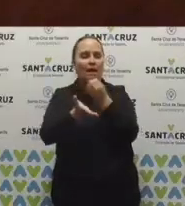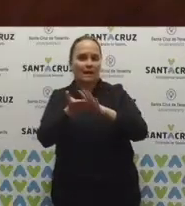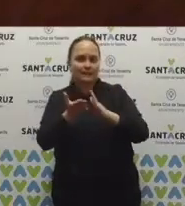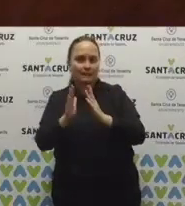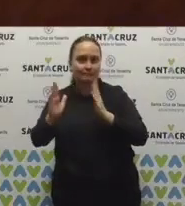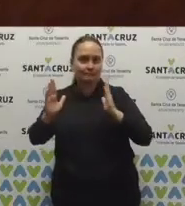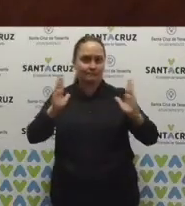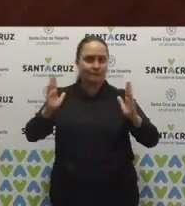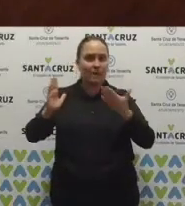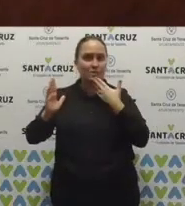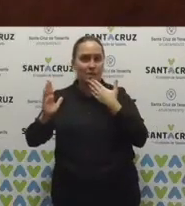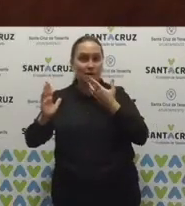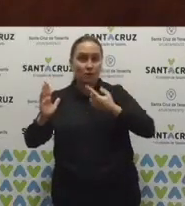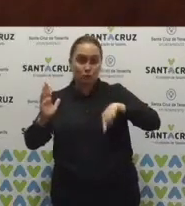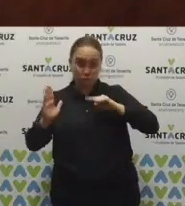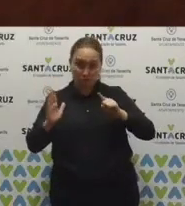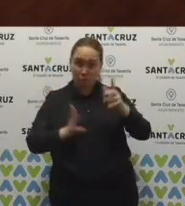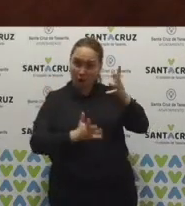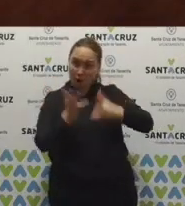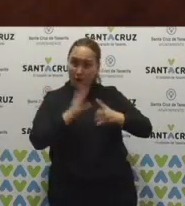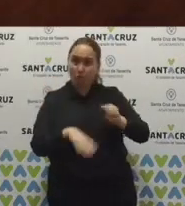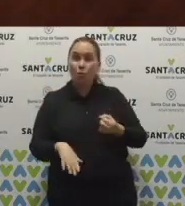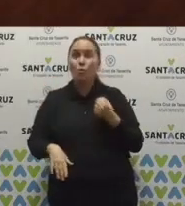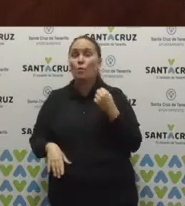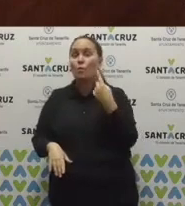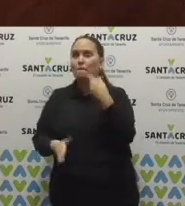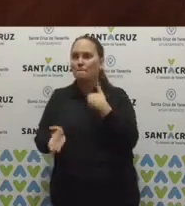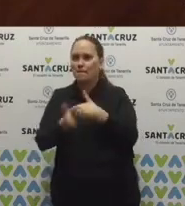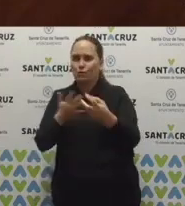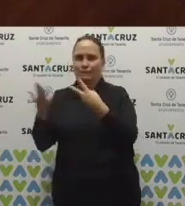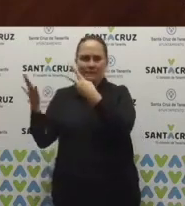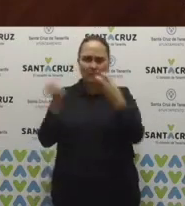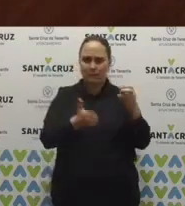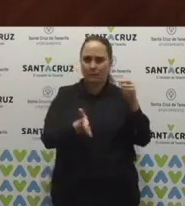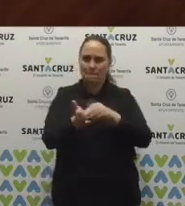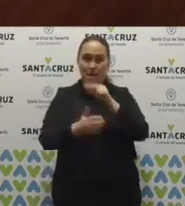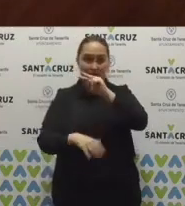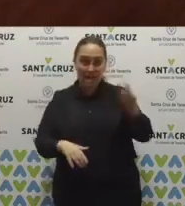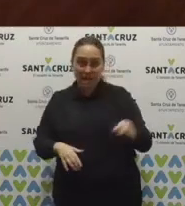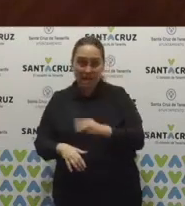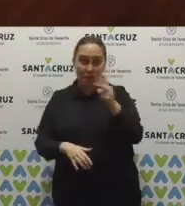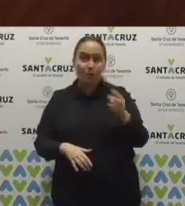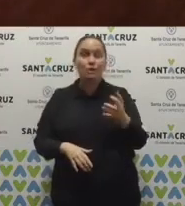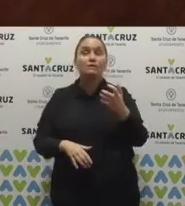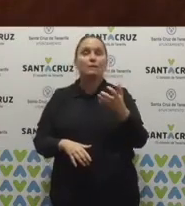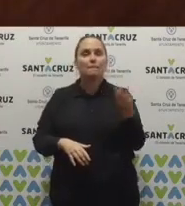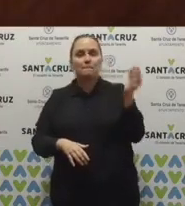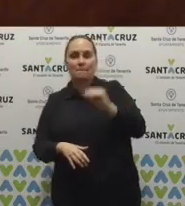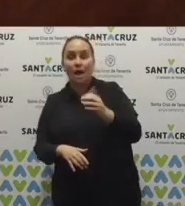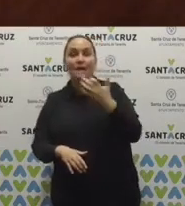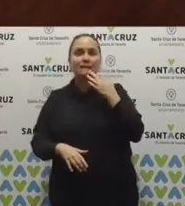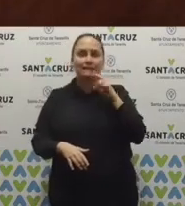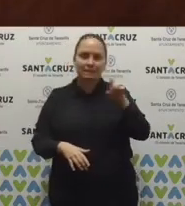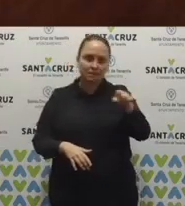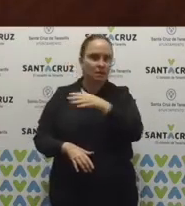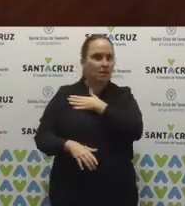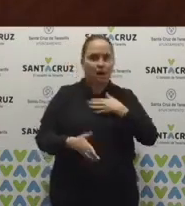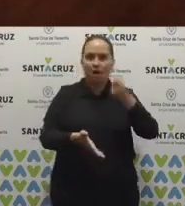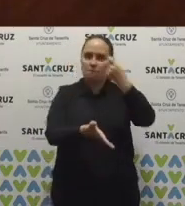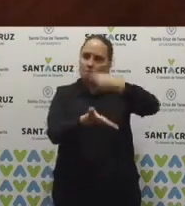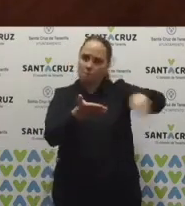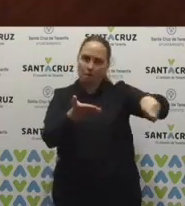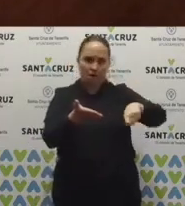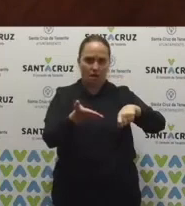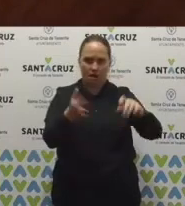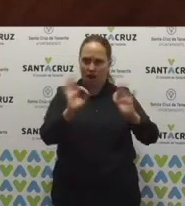hemos cuantificado en un millón setecientos mil euros de presupuesto que tendríamos que incorporar y pagar el coste de esas personas que ahora mismo están pagando a la